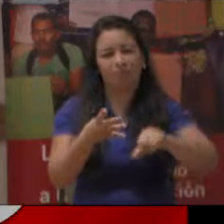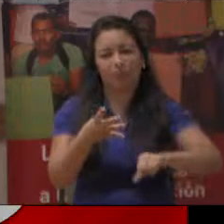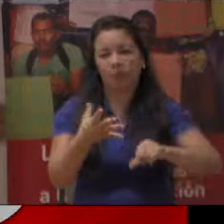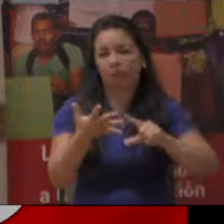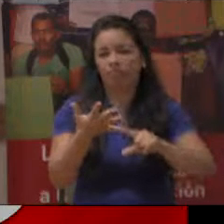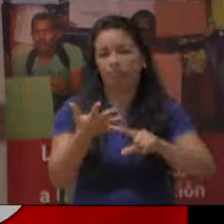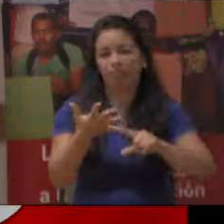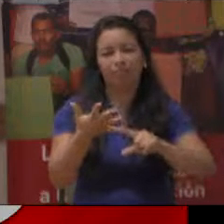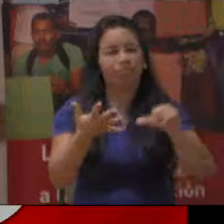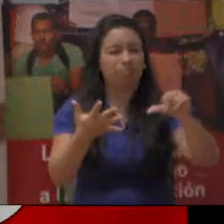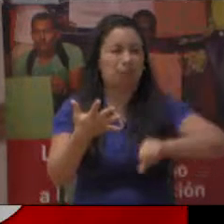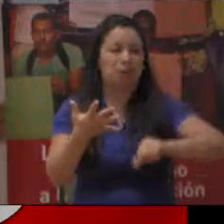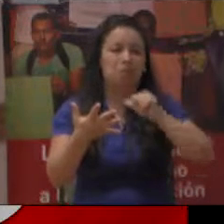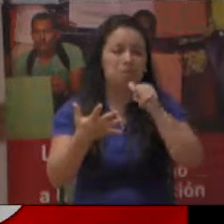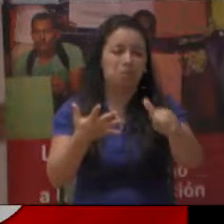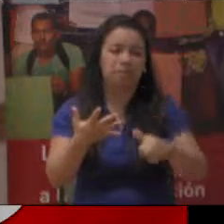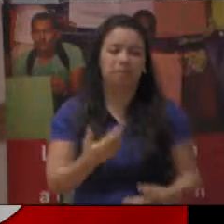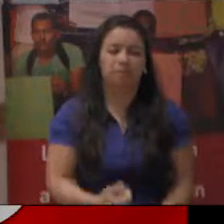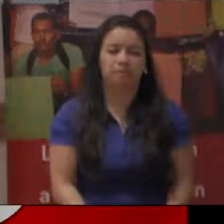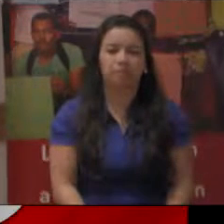E, malo. Voten.